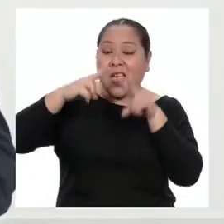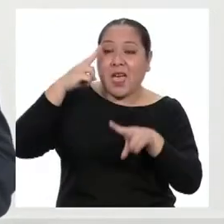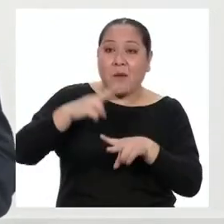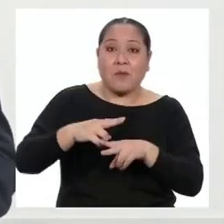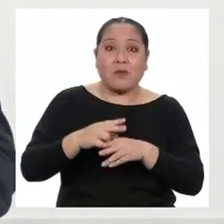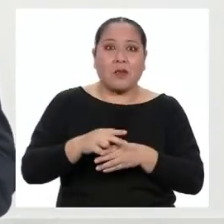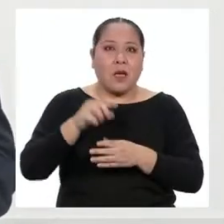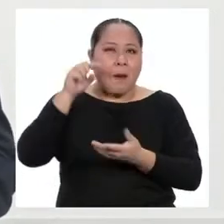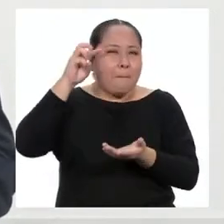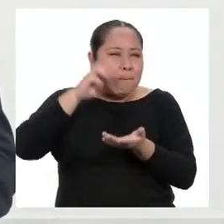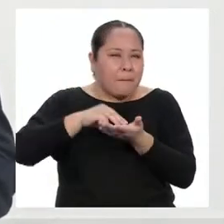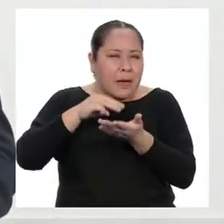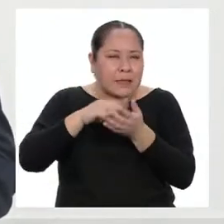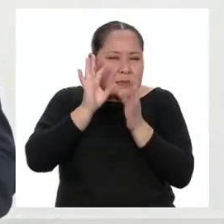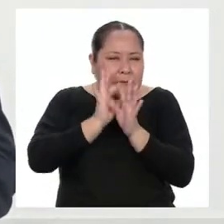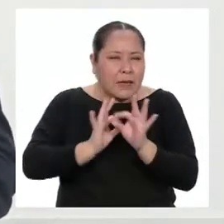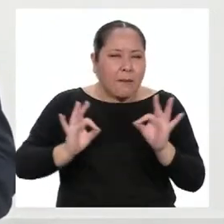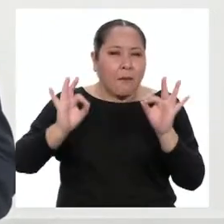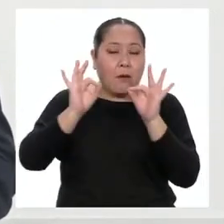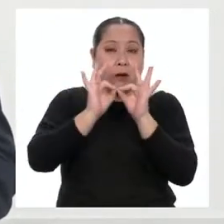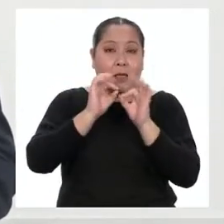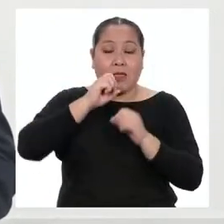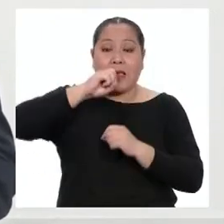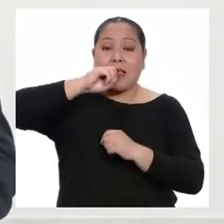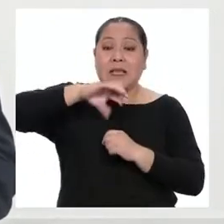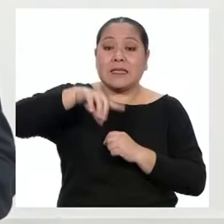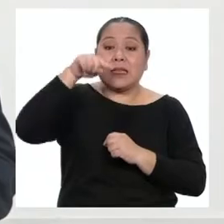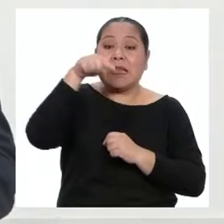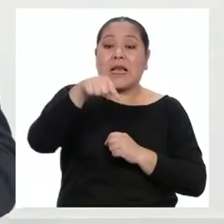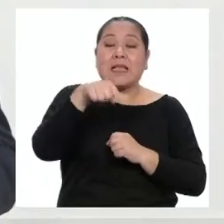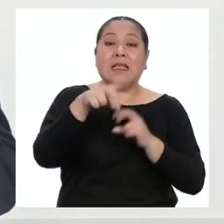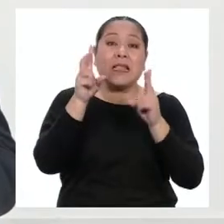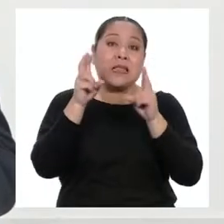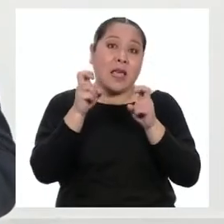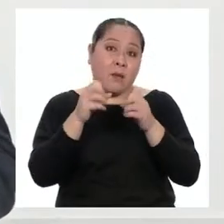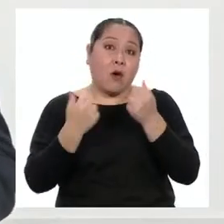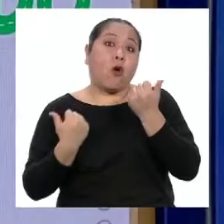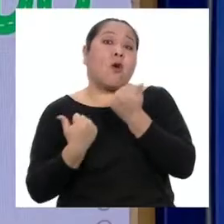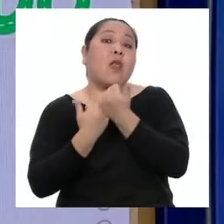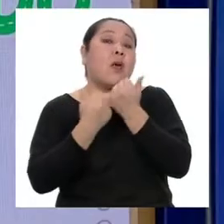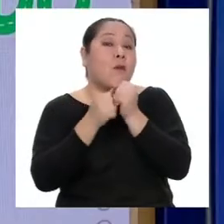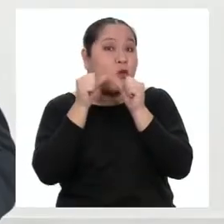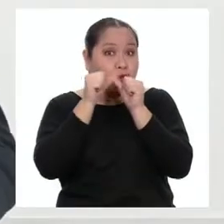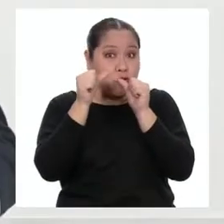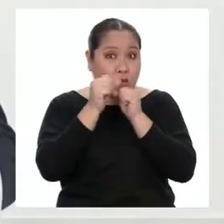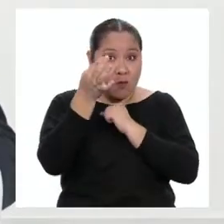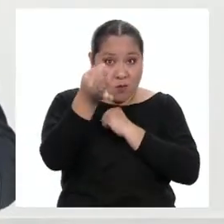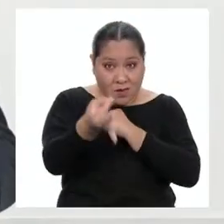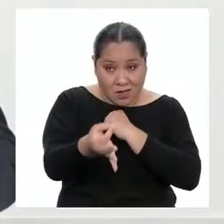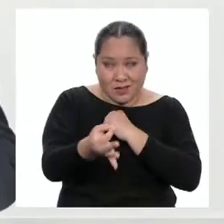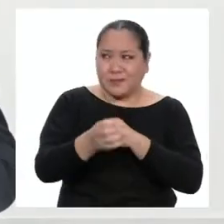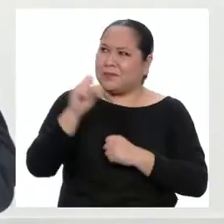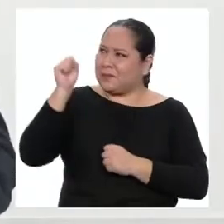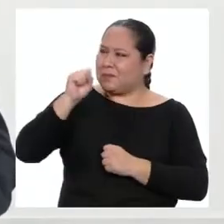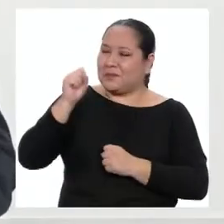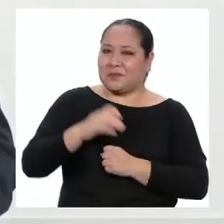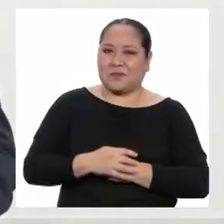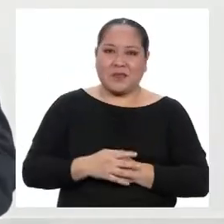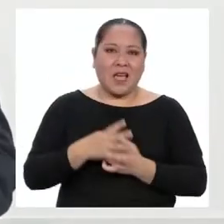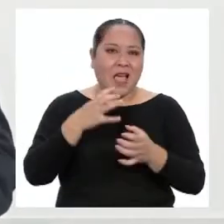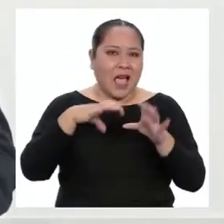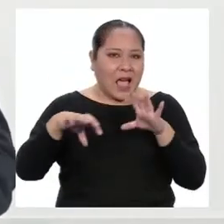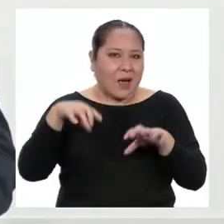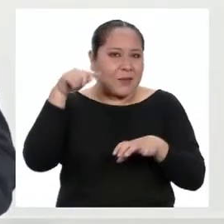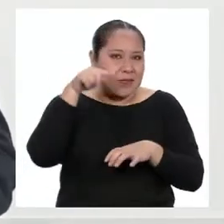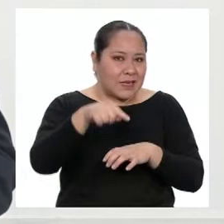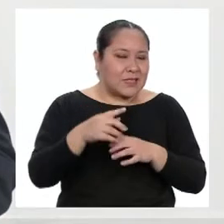más impactante hablar de una situación con respaldo numérico, ¿cierto? Claro. Hagamos algo similar.